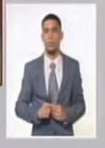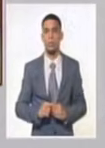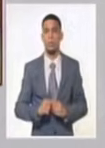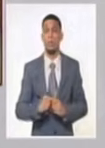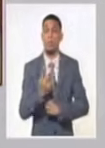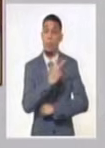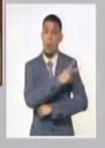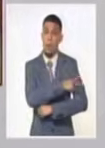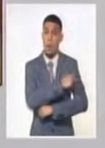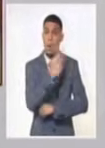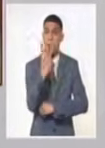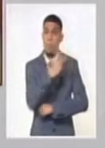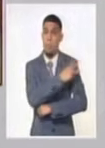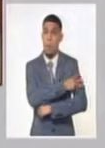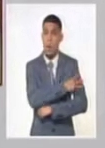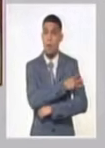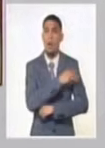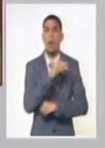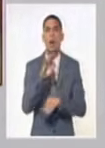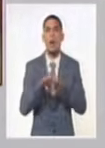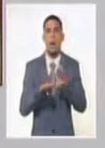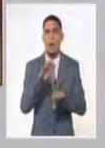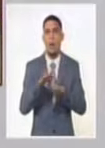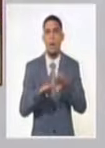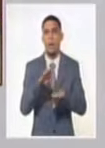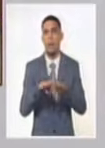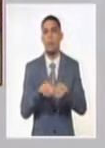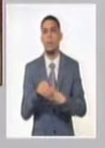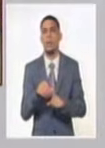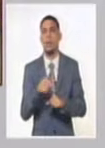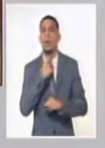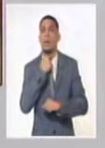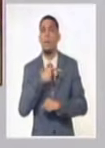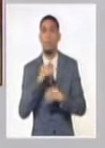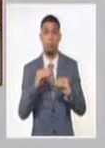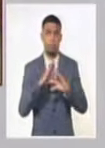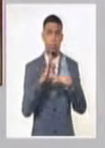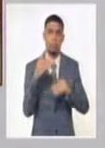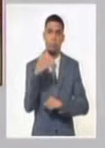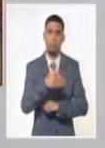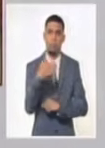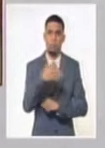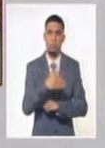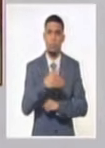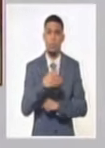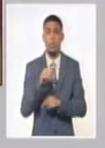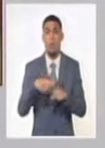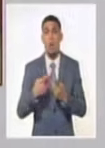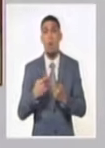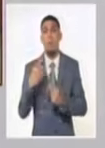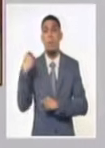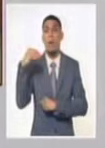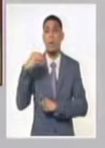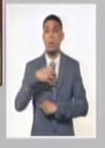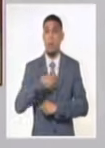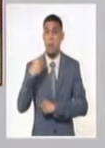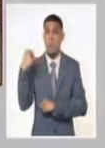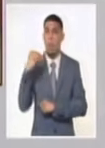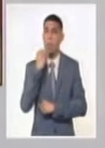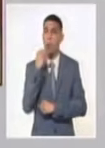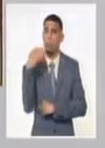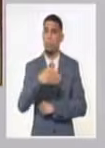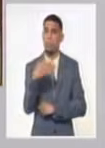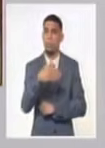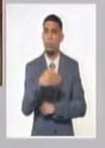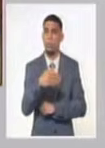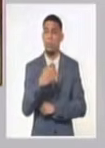pre, hay quien ha tenido que ir también a una sesión. Pensemos las complejidades que hoy tiene la merienda escolar, en otros casos a jornadas completas en días